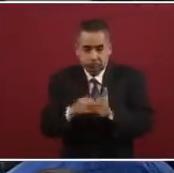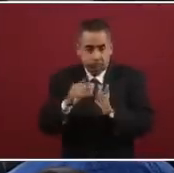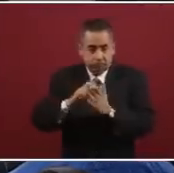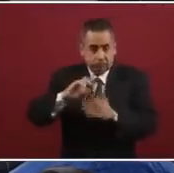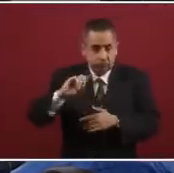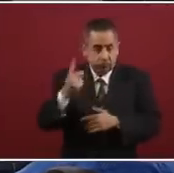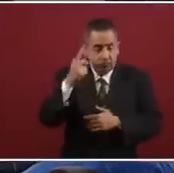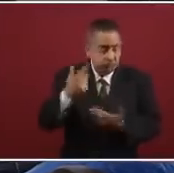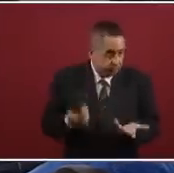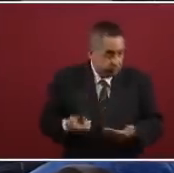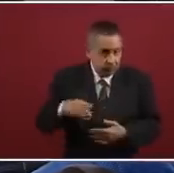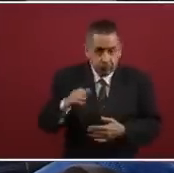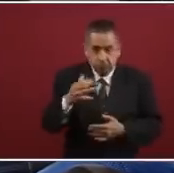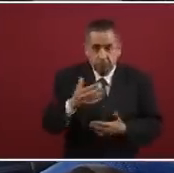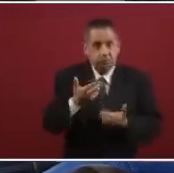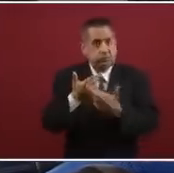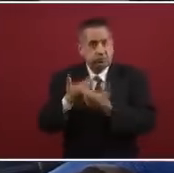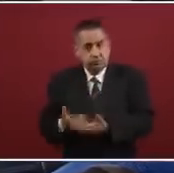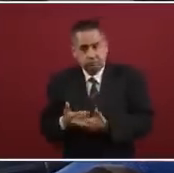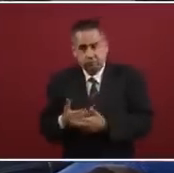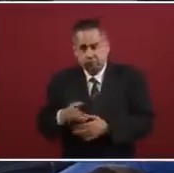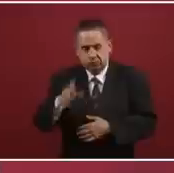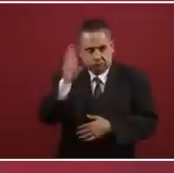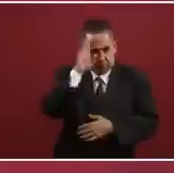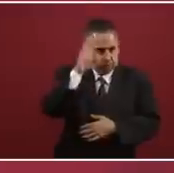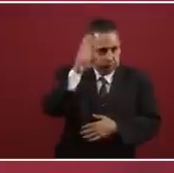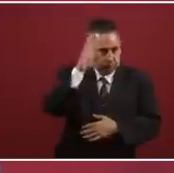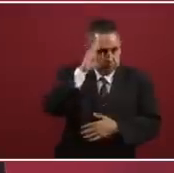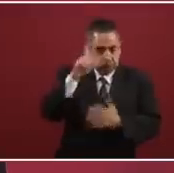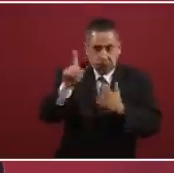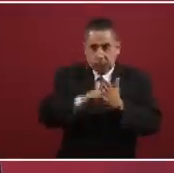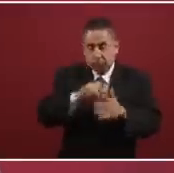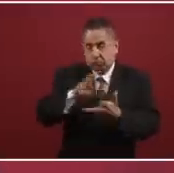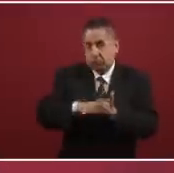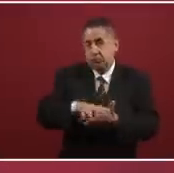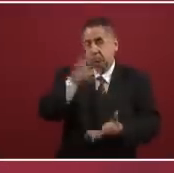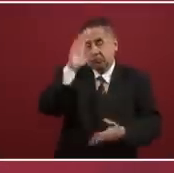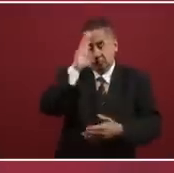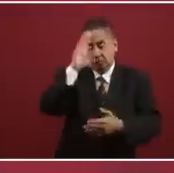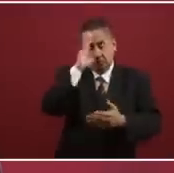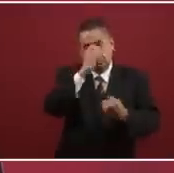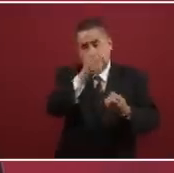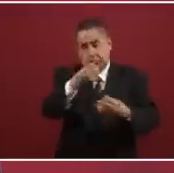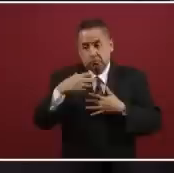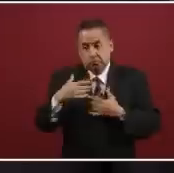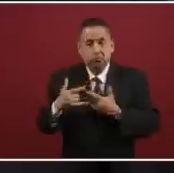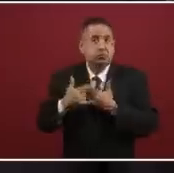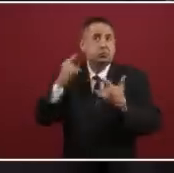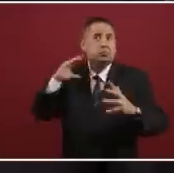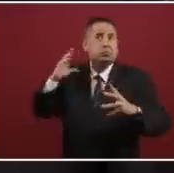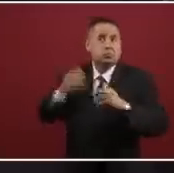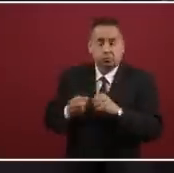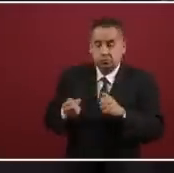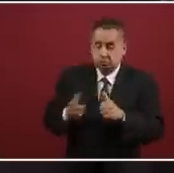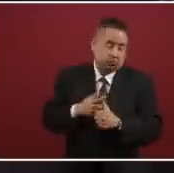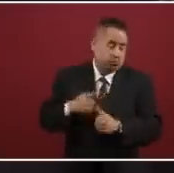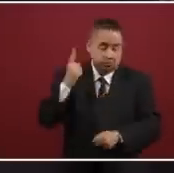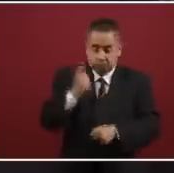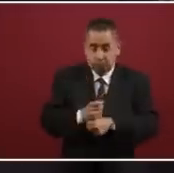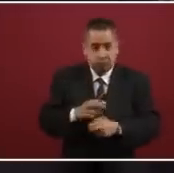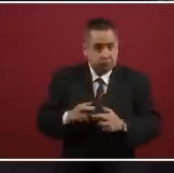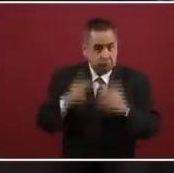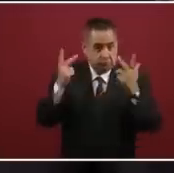3,200 millones de dólares. Es la cifra mensual más alta en toda la historia.